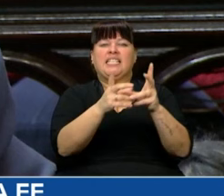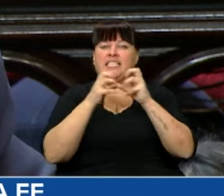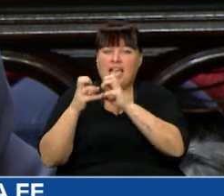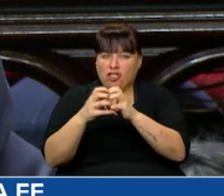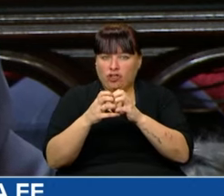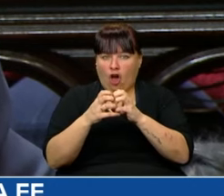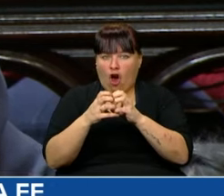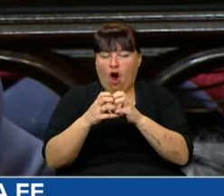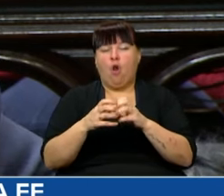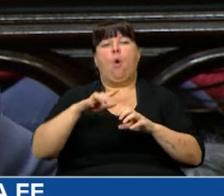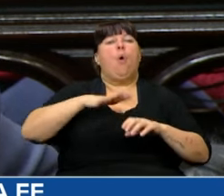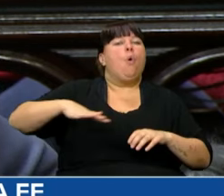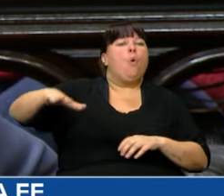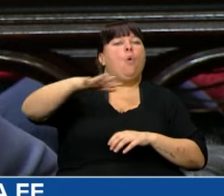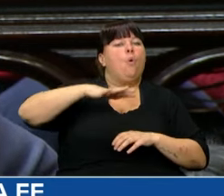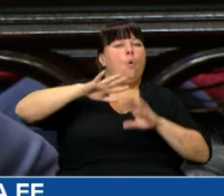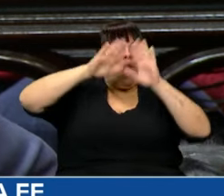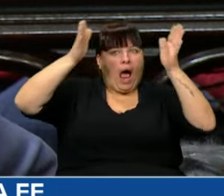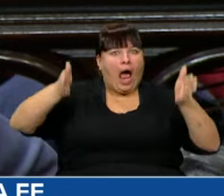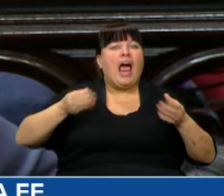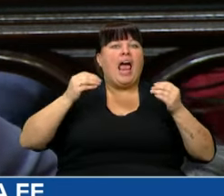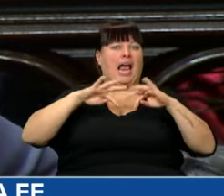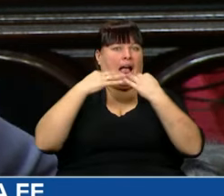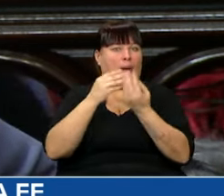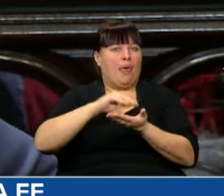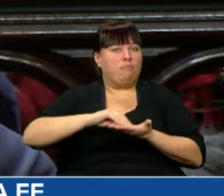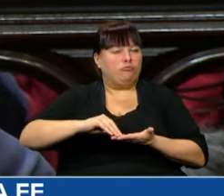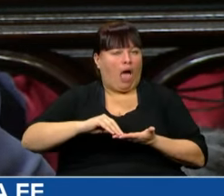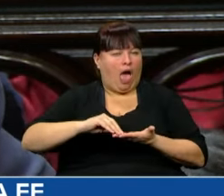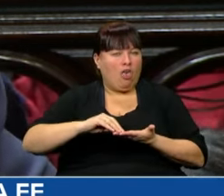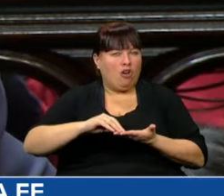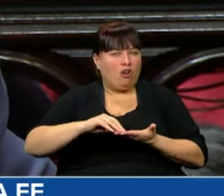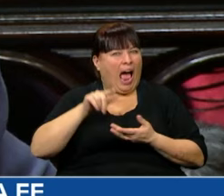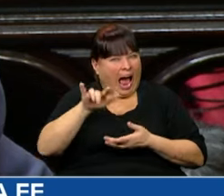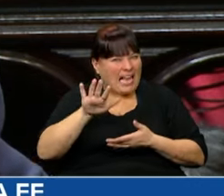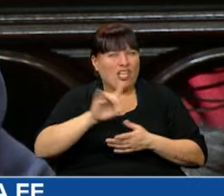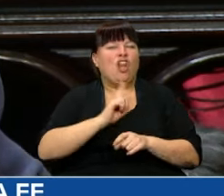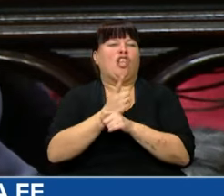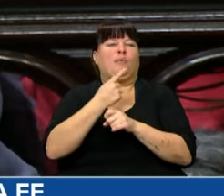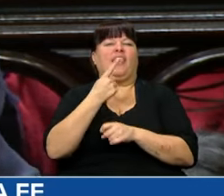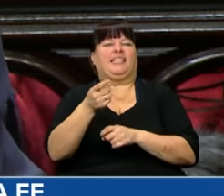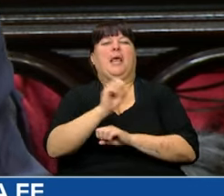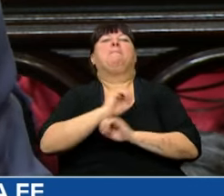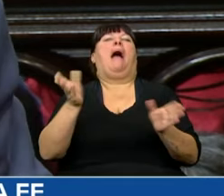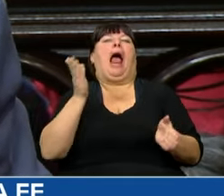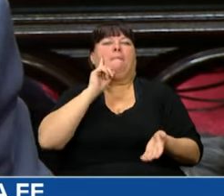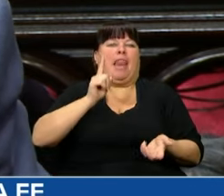sesión, en un lugar como es la Cámara de Diputados, se puede calificar como